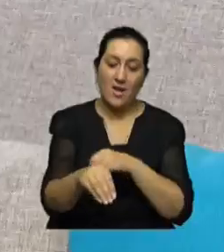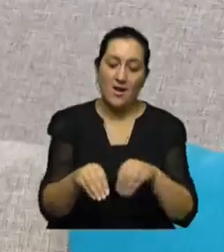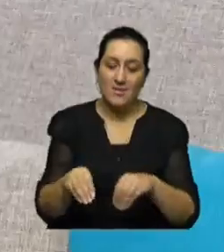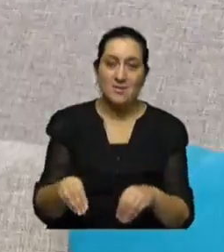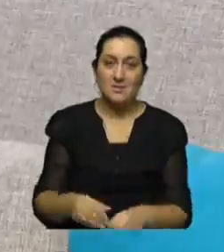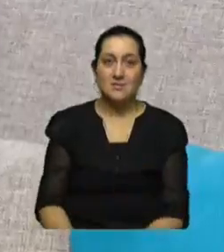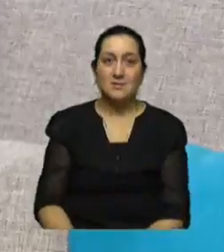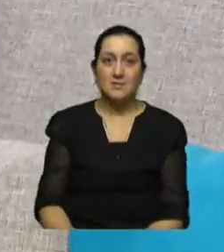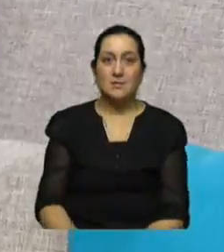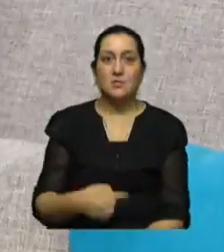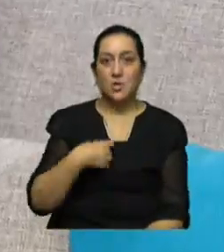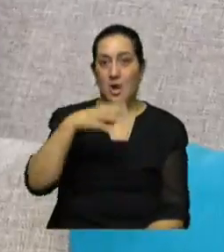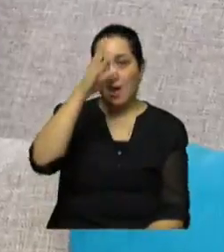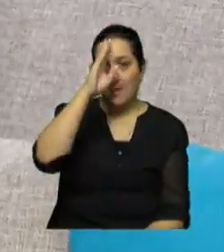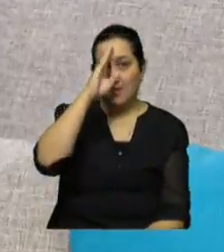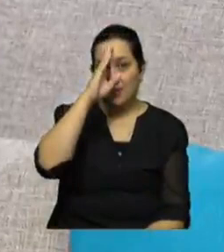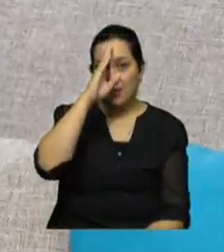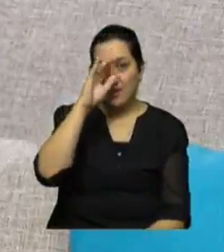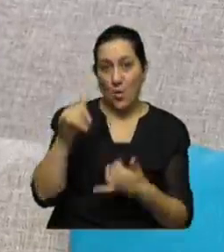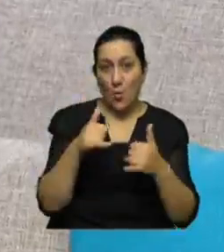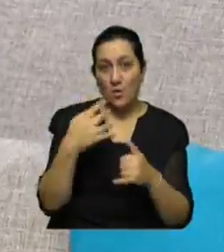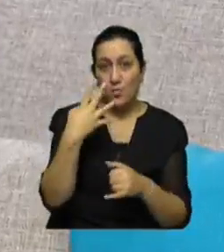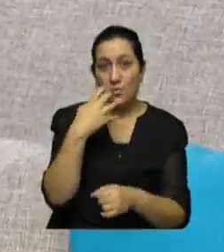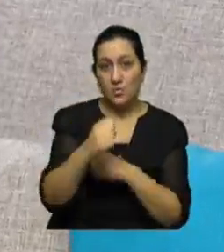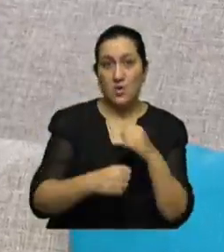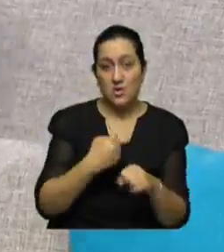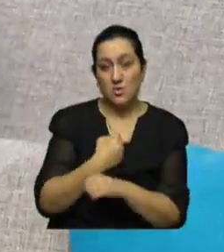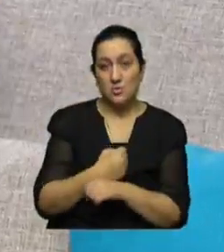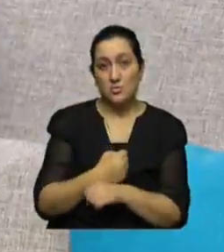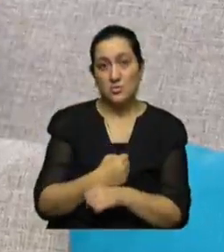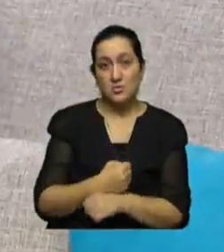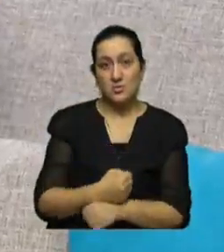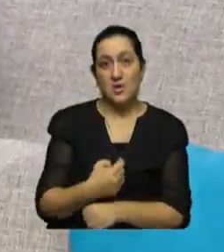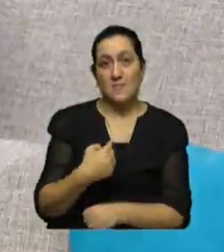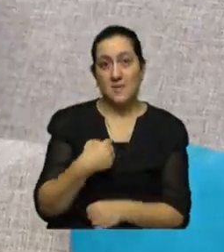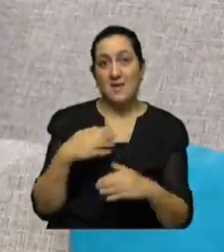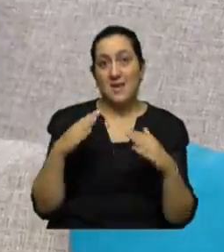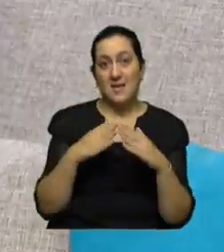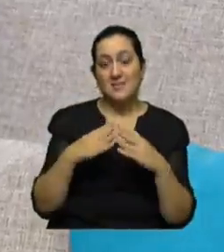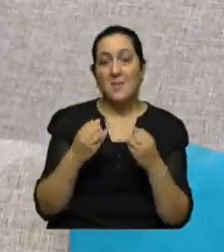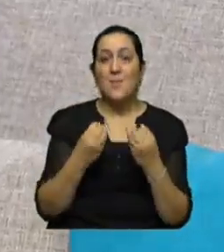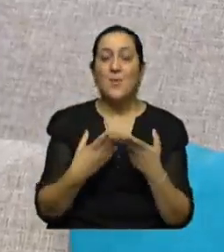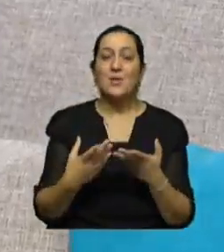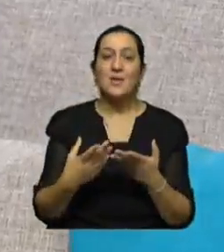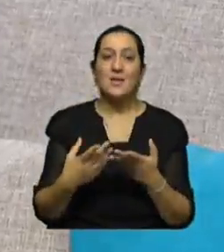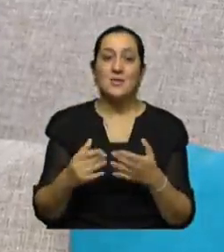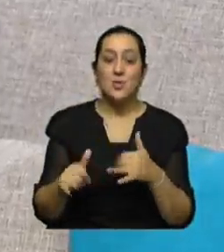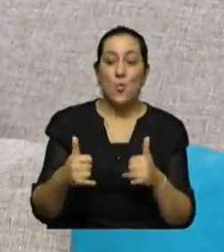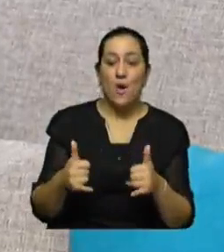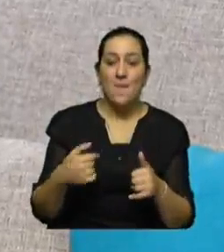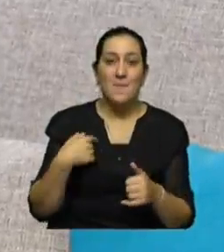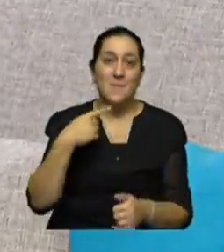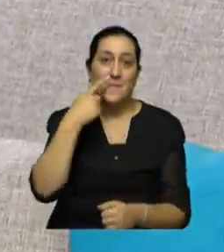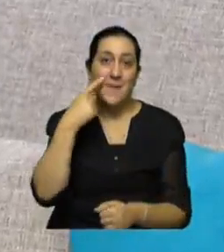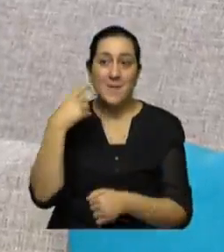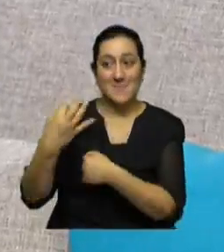¿Cómo? Aprendí a jugar a los 4 en mi casa. ¿A los 4 años? Sí, porque jugaba, mi papá me enseñó